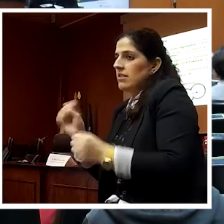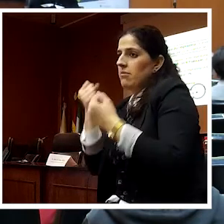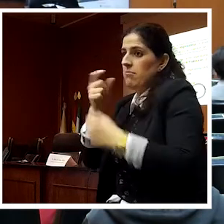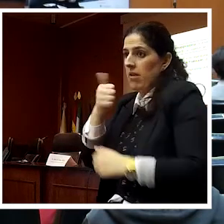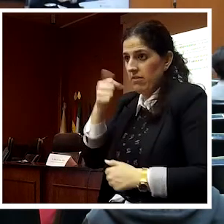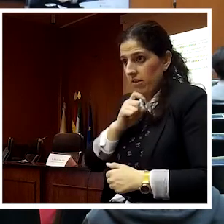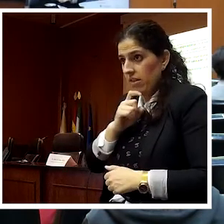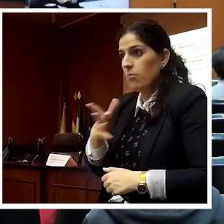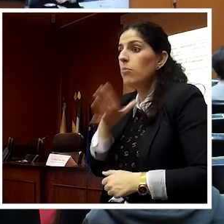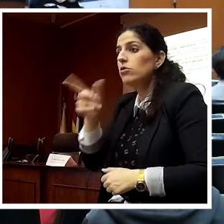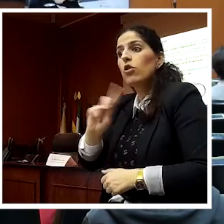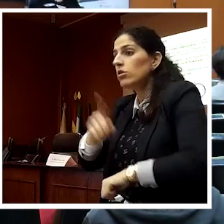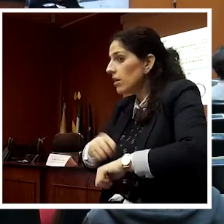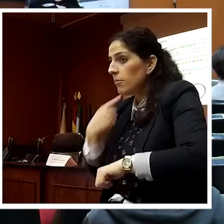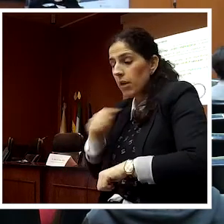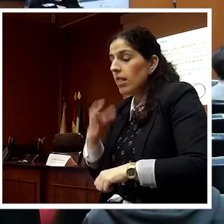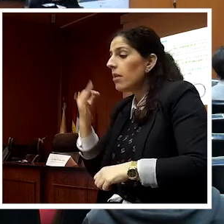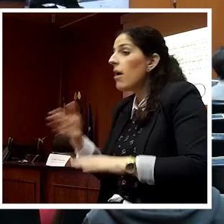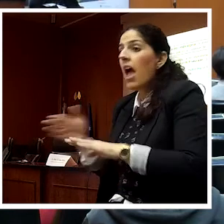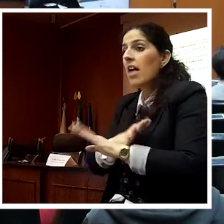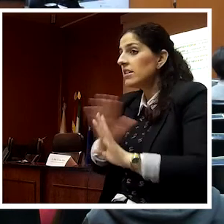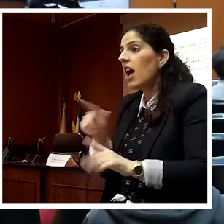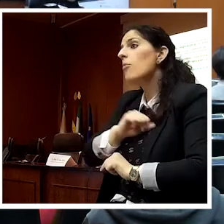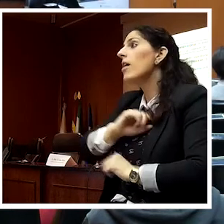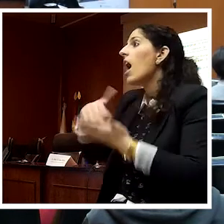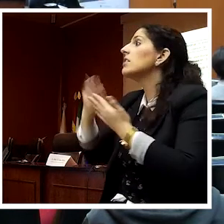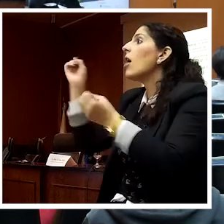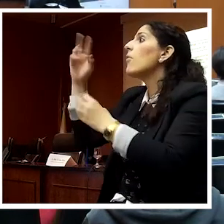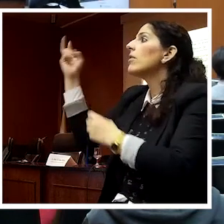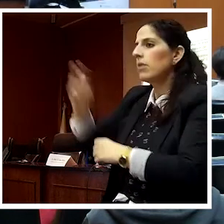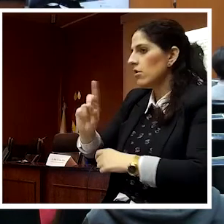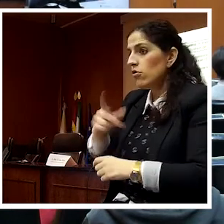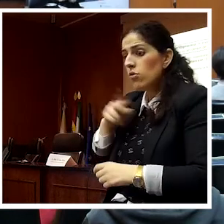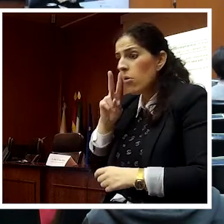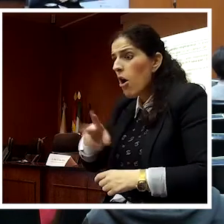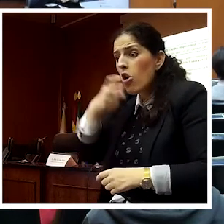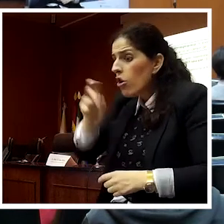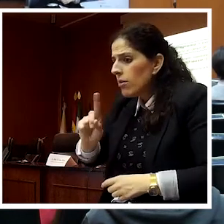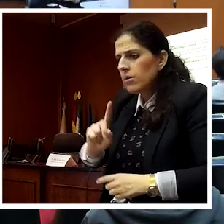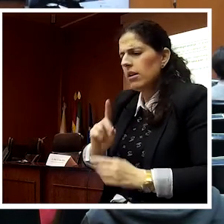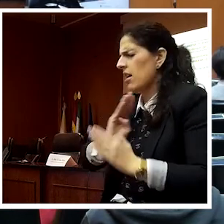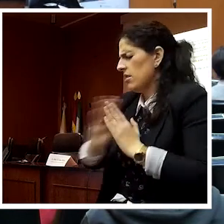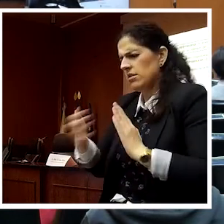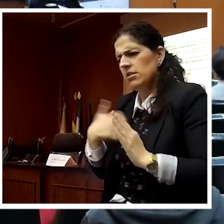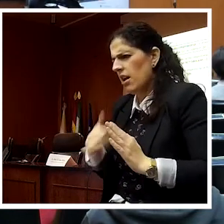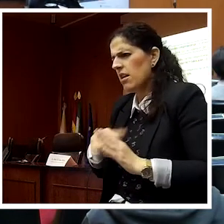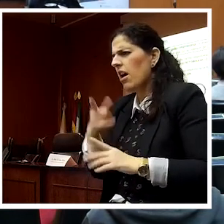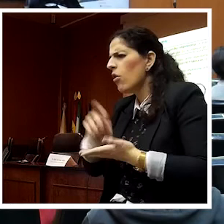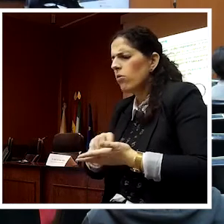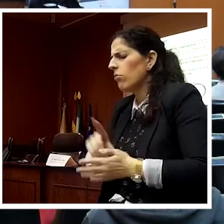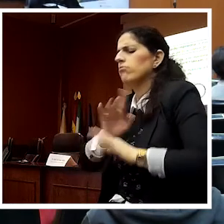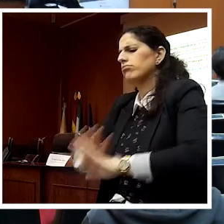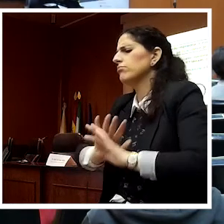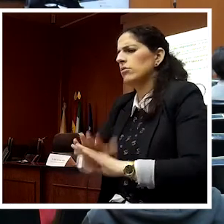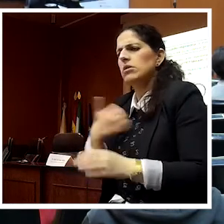Y es la cadena de supervivencia, que es llamar, iniciar el masaje cardíaco, si es caso necesario, llegaría